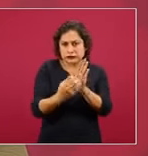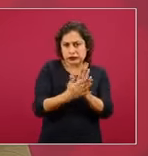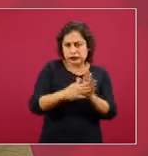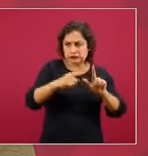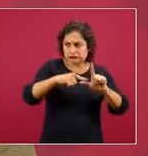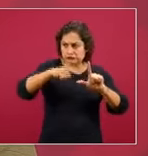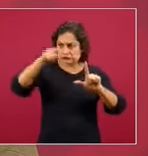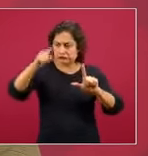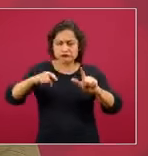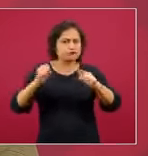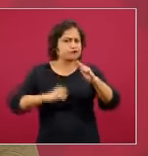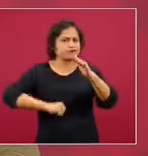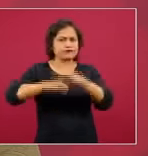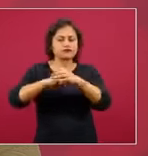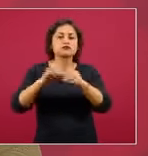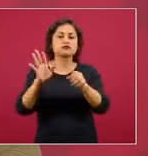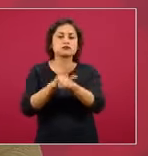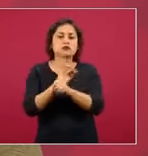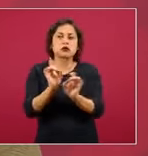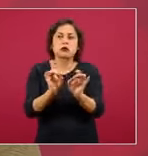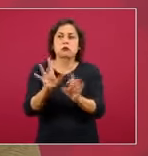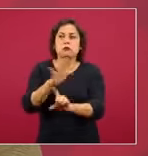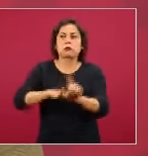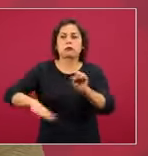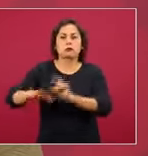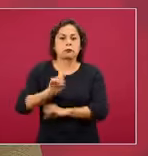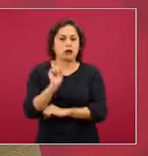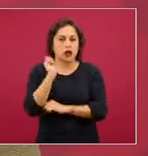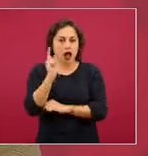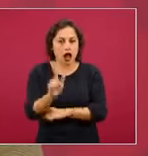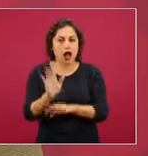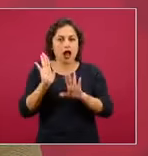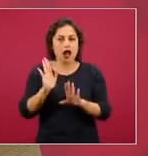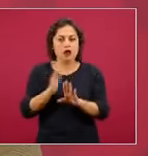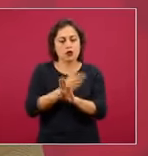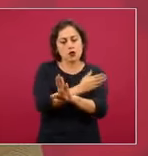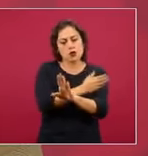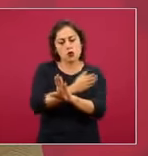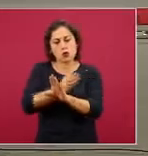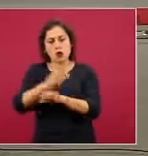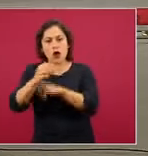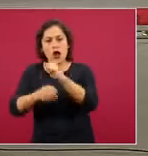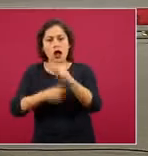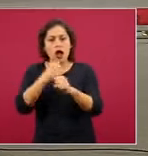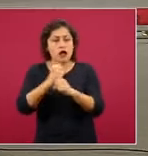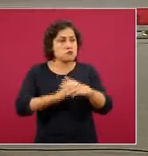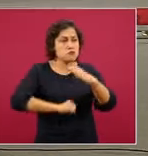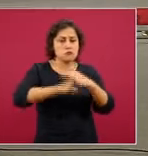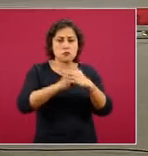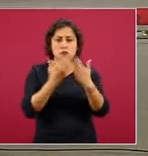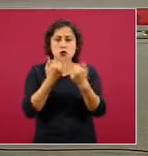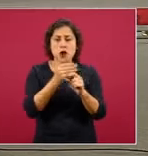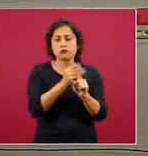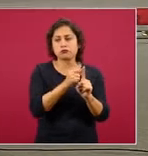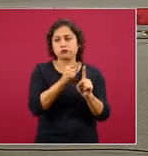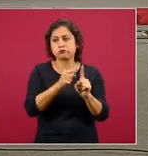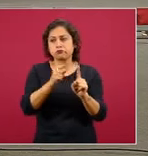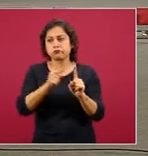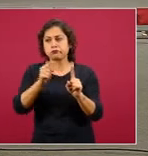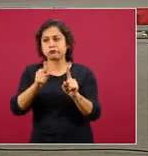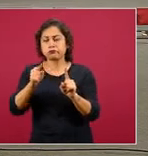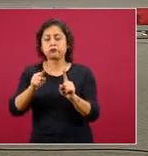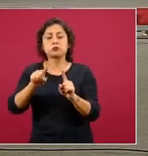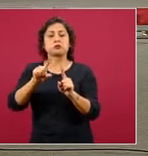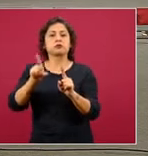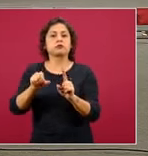desastre, pero en general la curva pues no tiene excesos en todo el año, sino ¿por qué? Porque se van promediando, es parte de lo que se va esperando, ¿no?